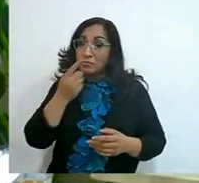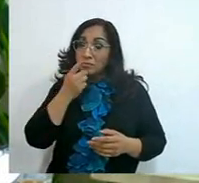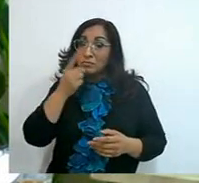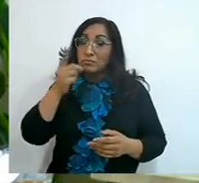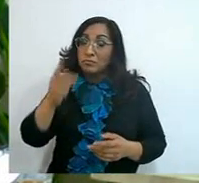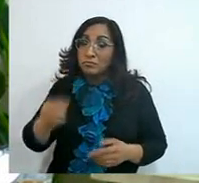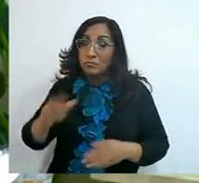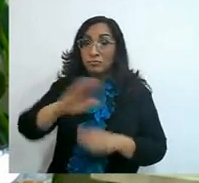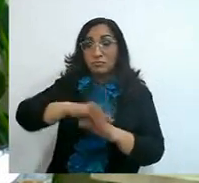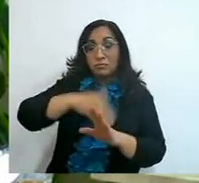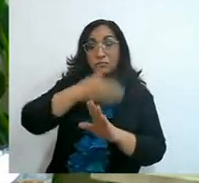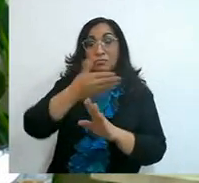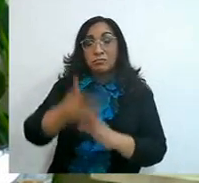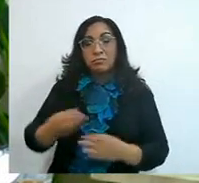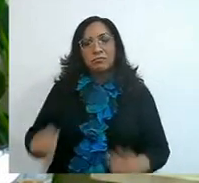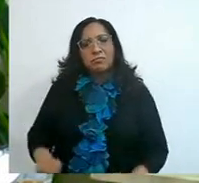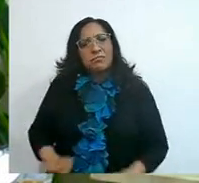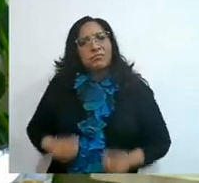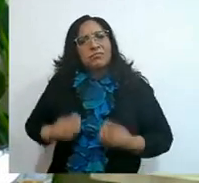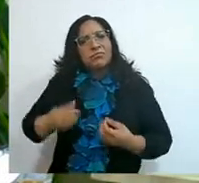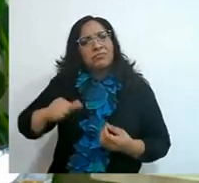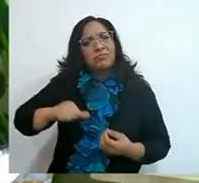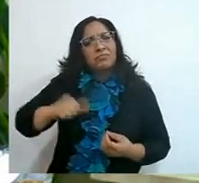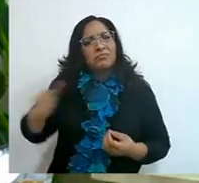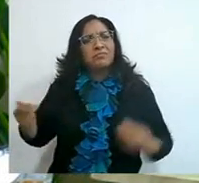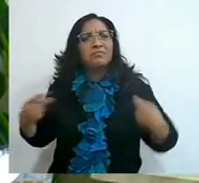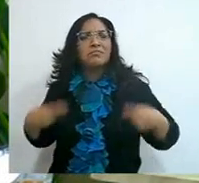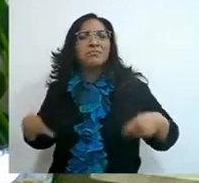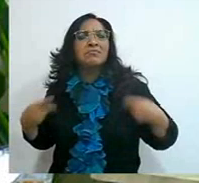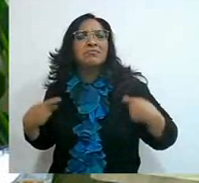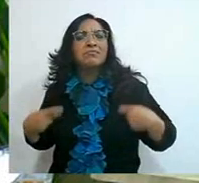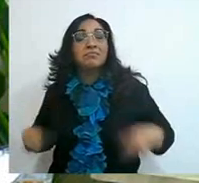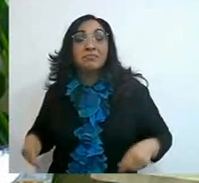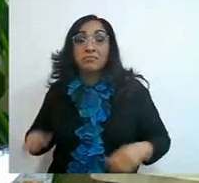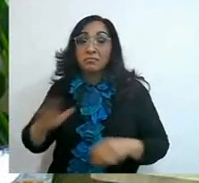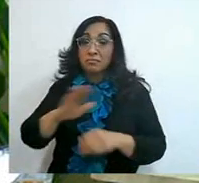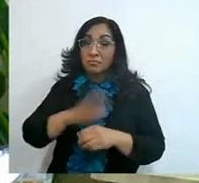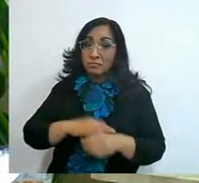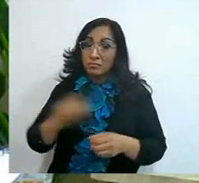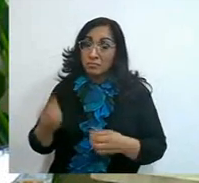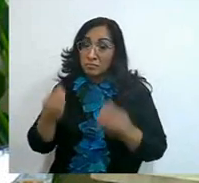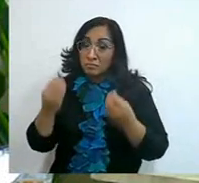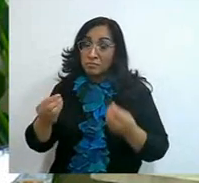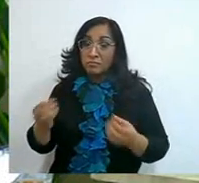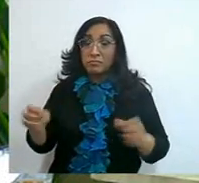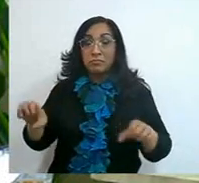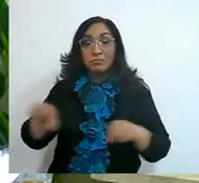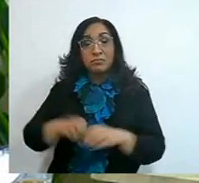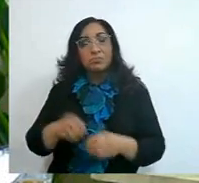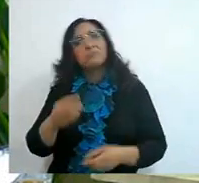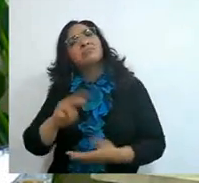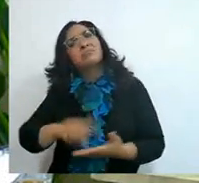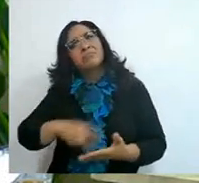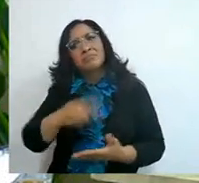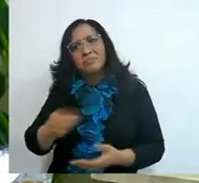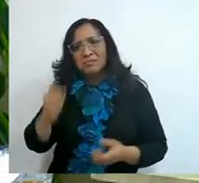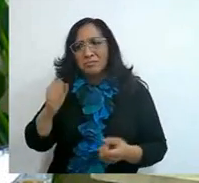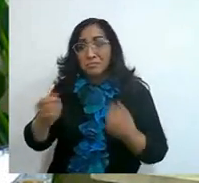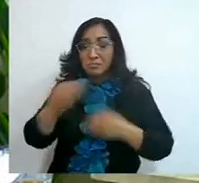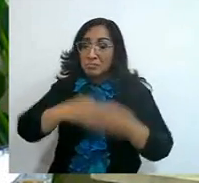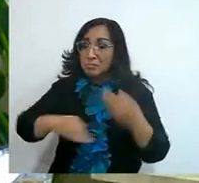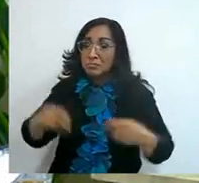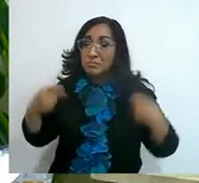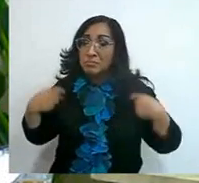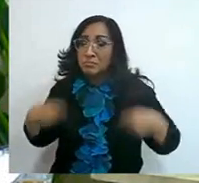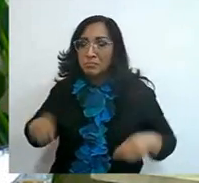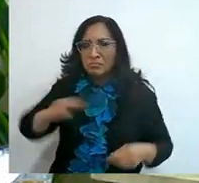contra la vida de tu prójimo. ¿Por qué es atentar? Porque casi provocamos en muchos casos una muerte. En otros,